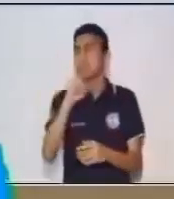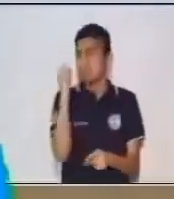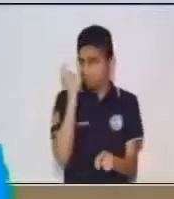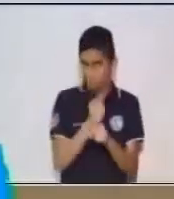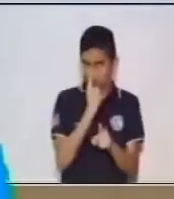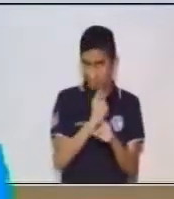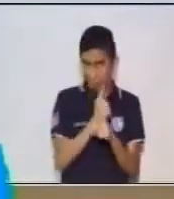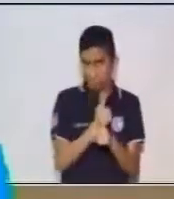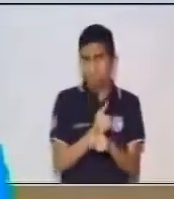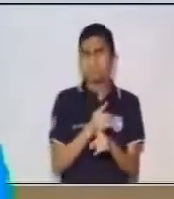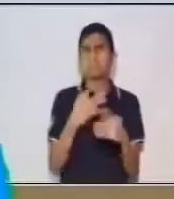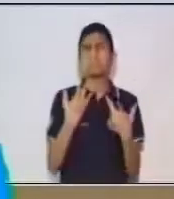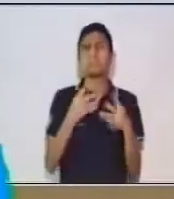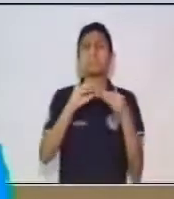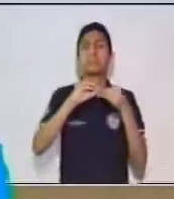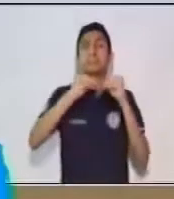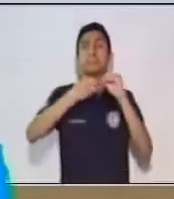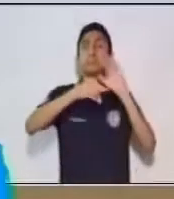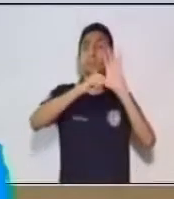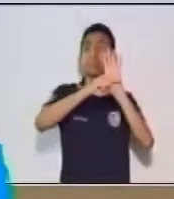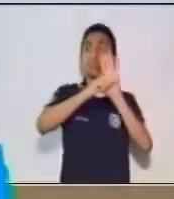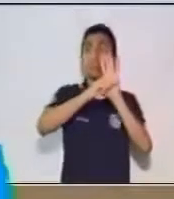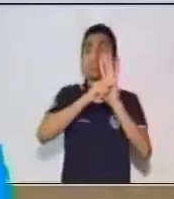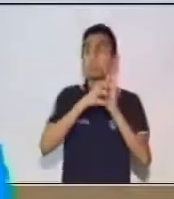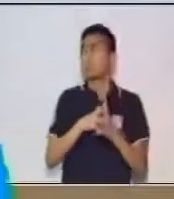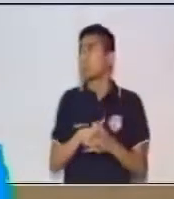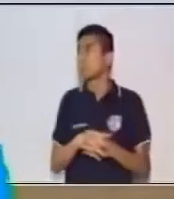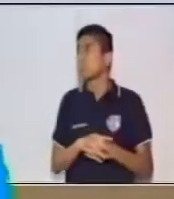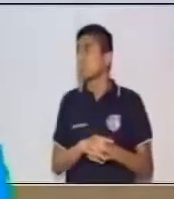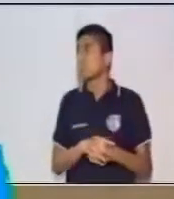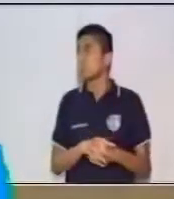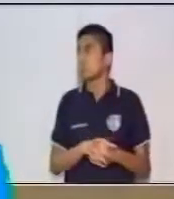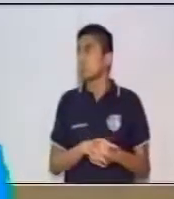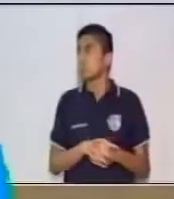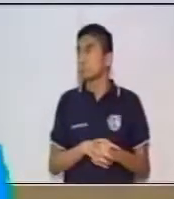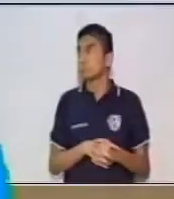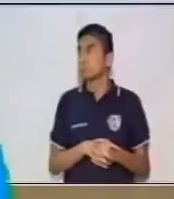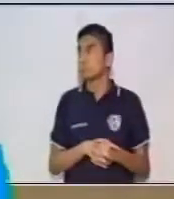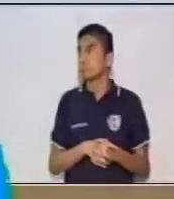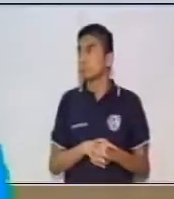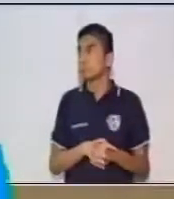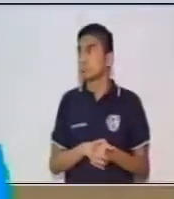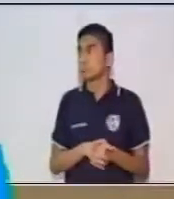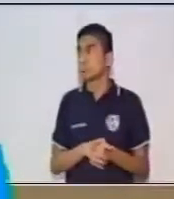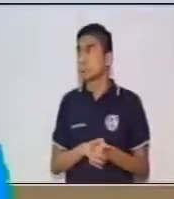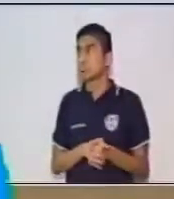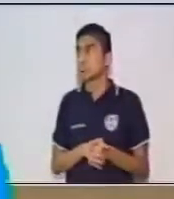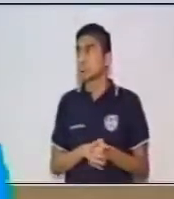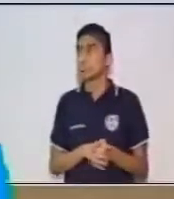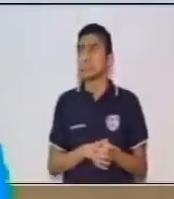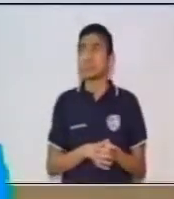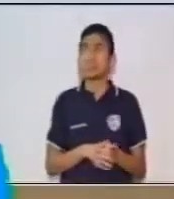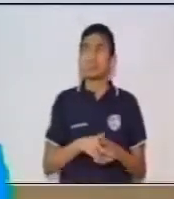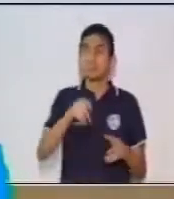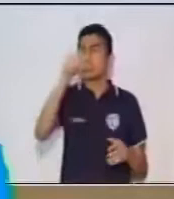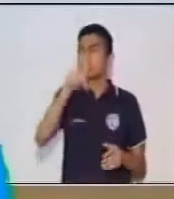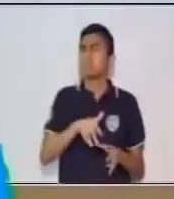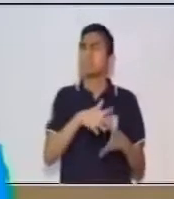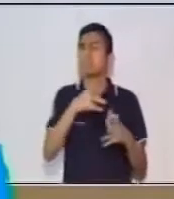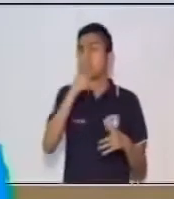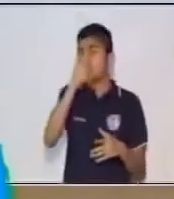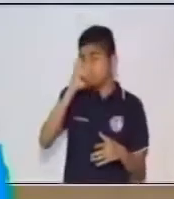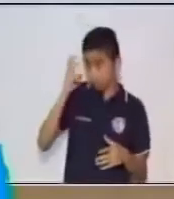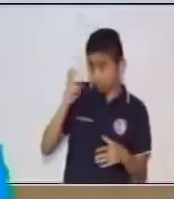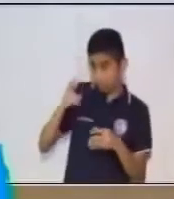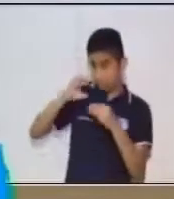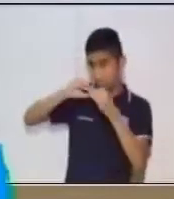3. El negativo 6 más el negativo 3 me va a dar el negativo 9. Ahora, esos mismos